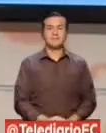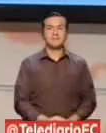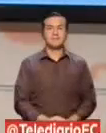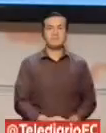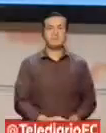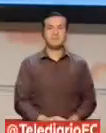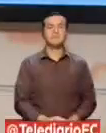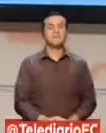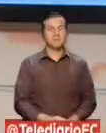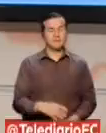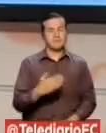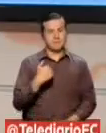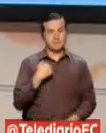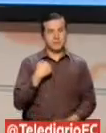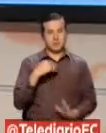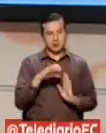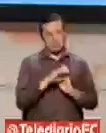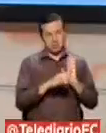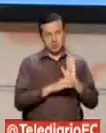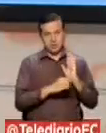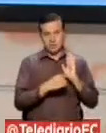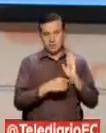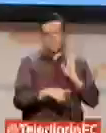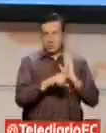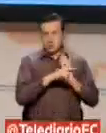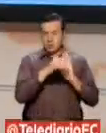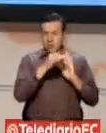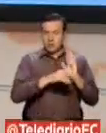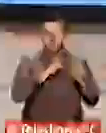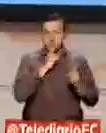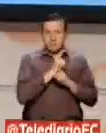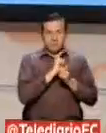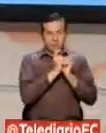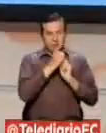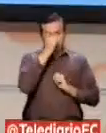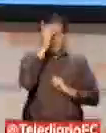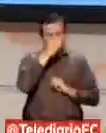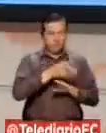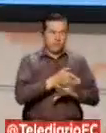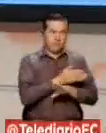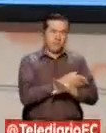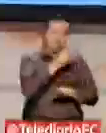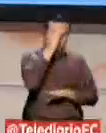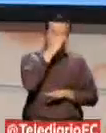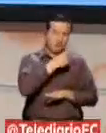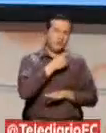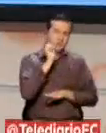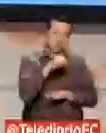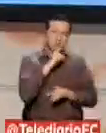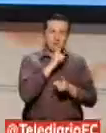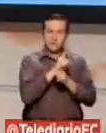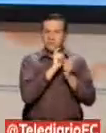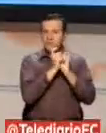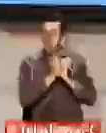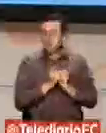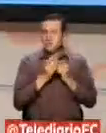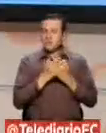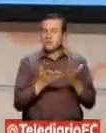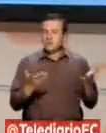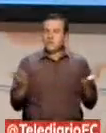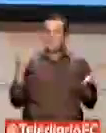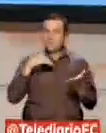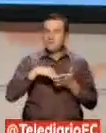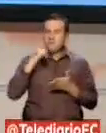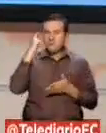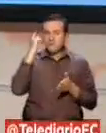hay los mecanismos constitucionales y legales para poder cambiar una decisión que ha sido tomada anteriormente. Esto es la